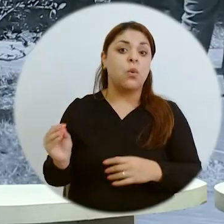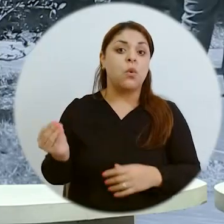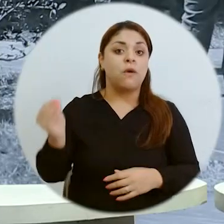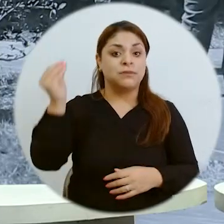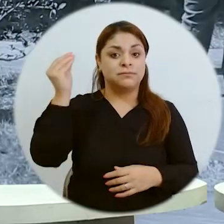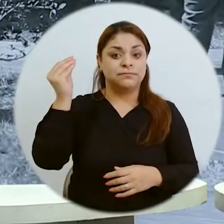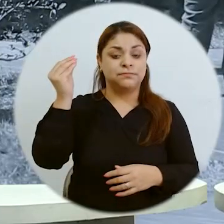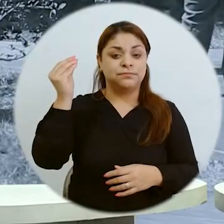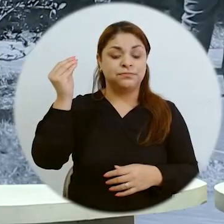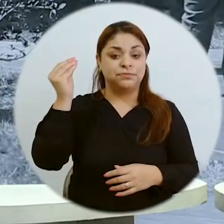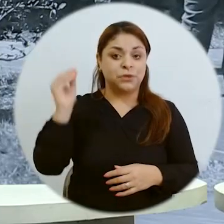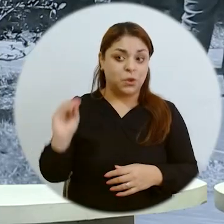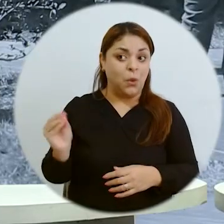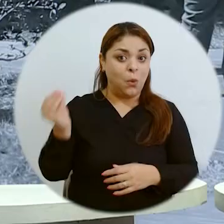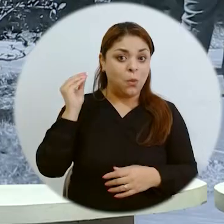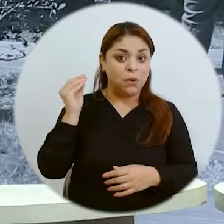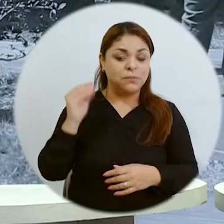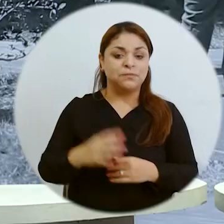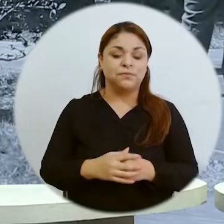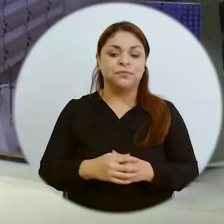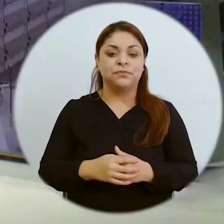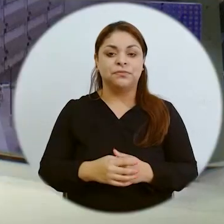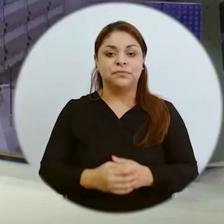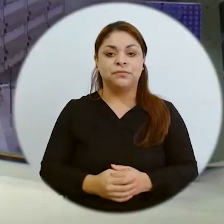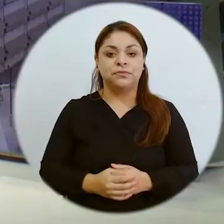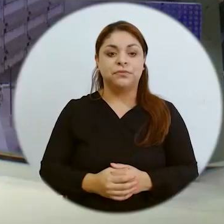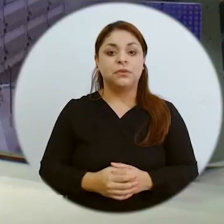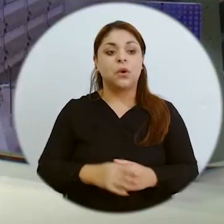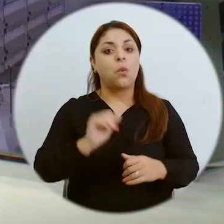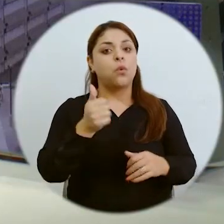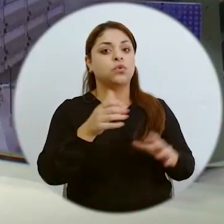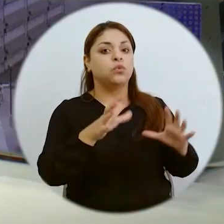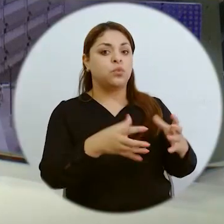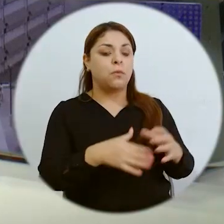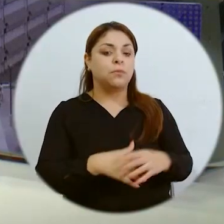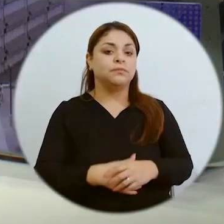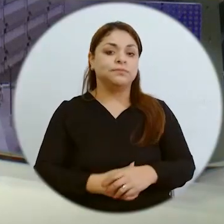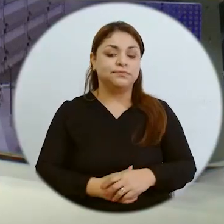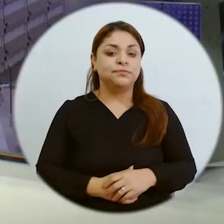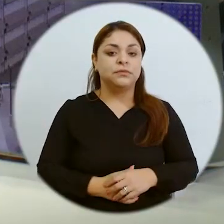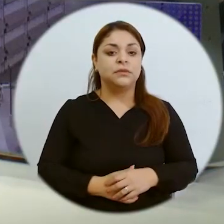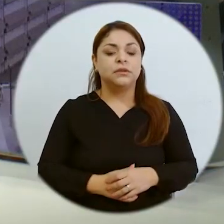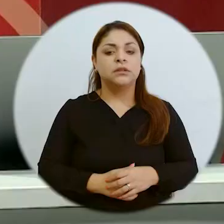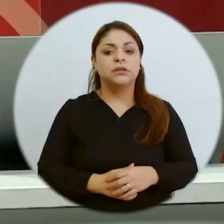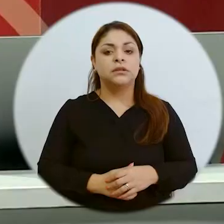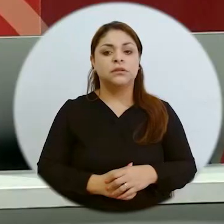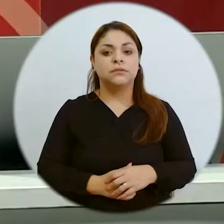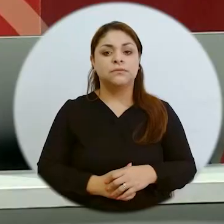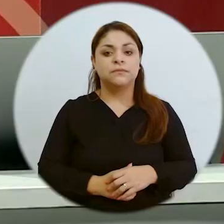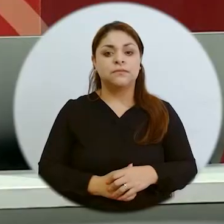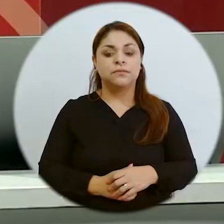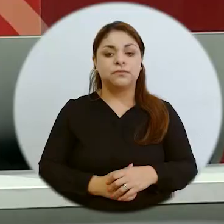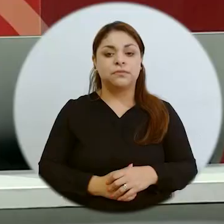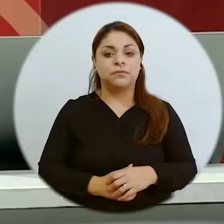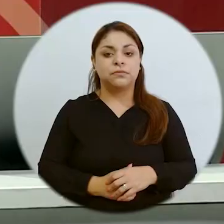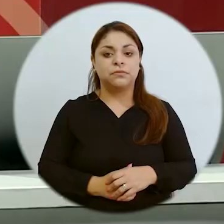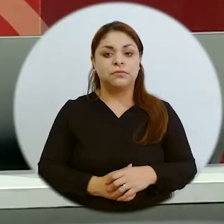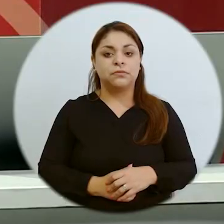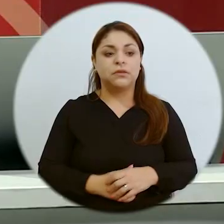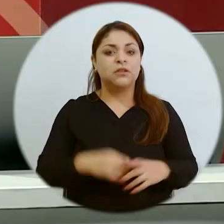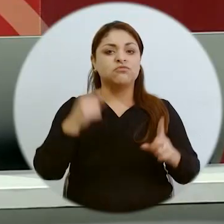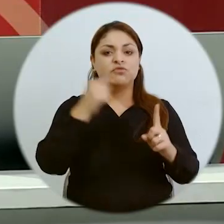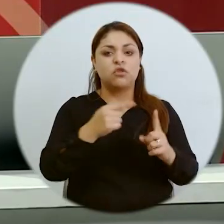Porque son relativamente jóvenes, un grupo de población que es joven. El otro tiene que ver con el